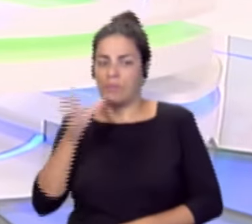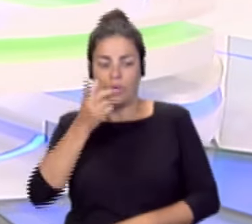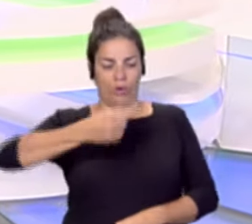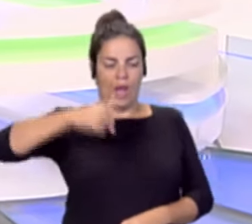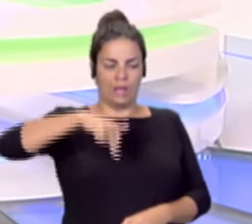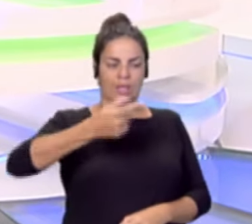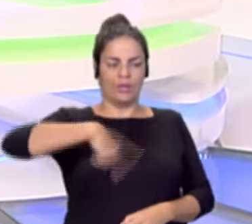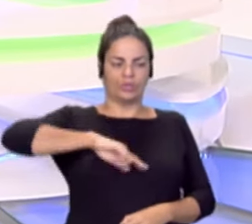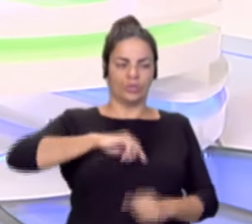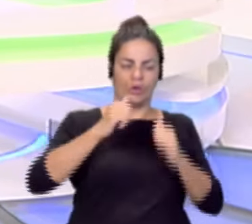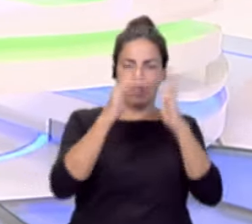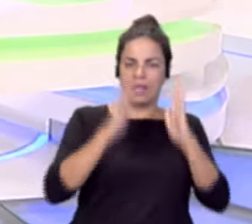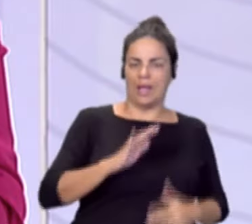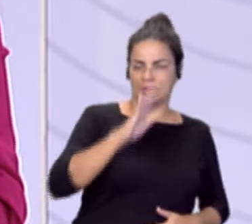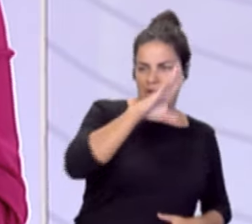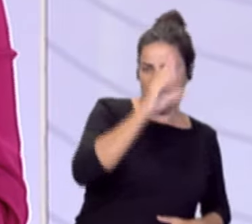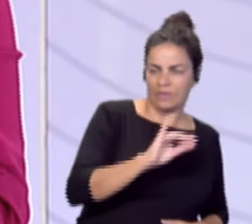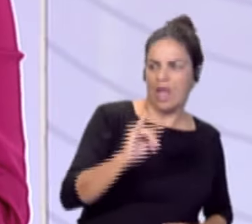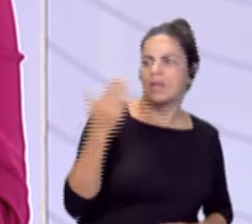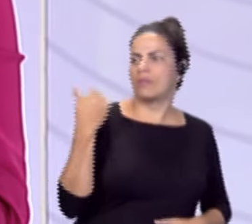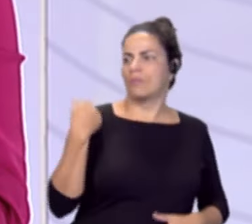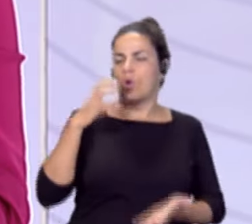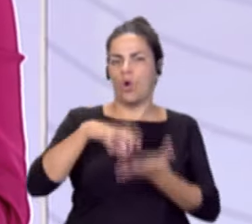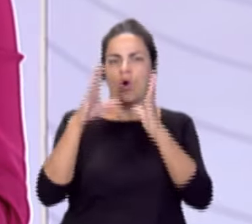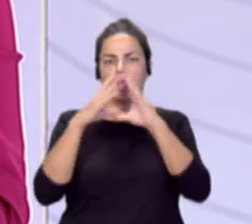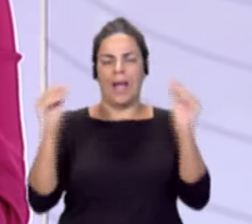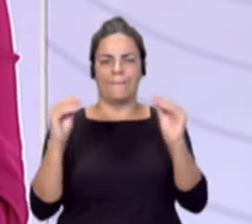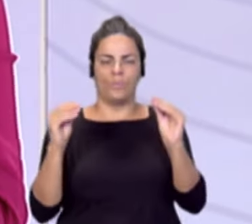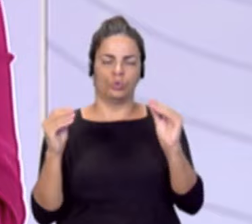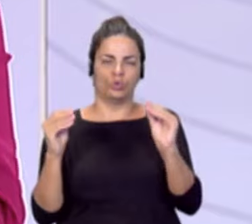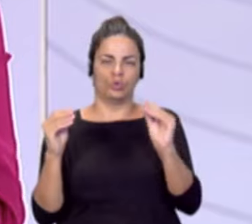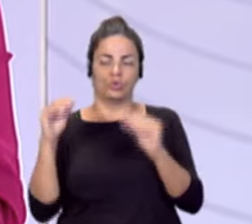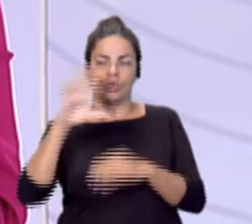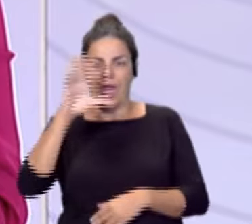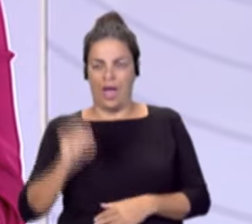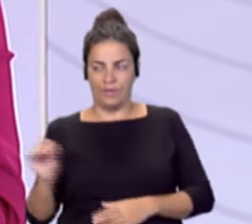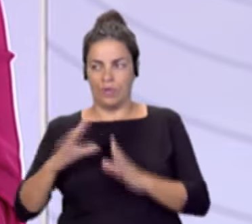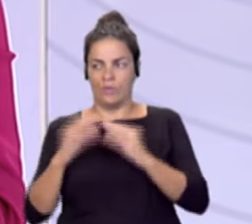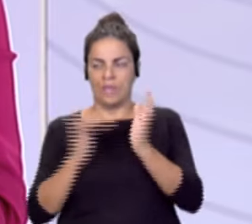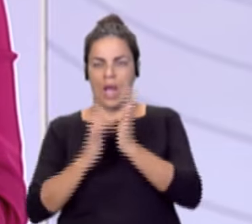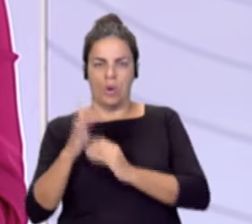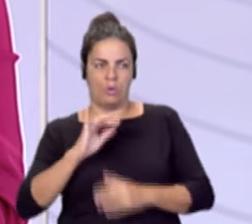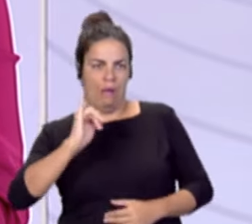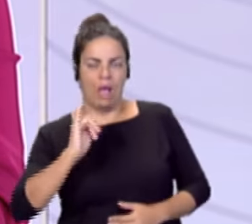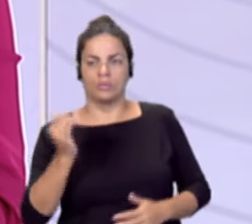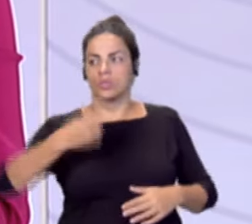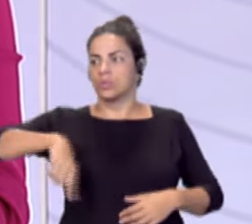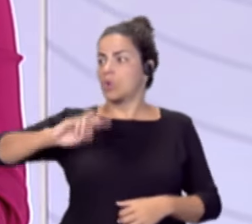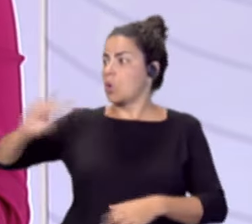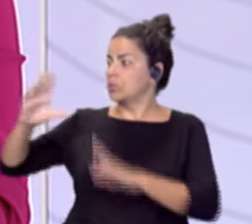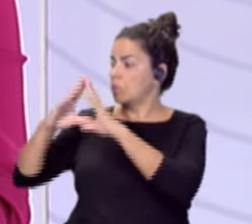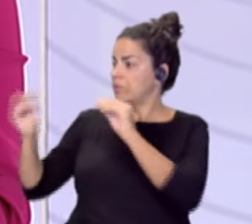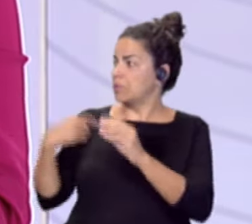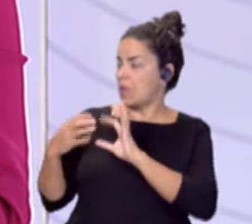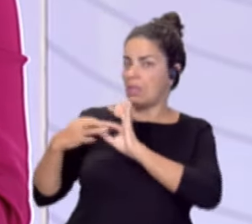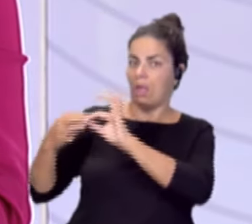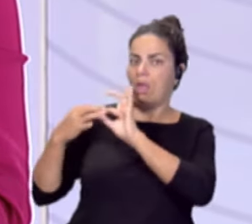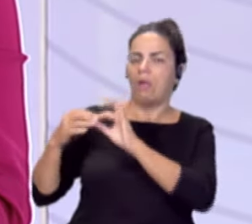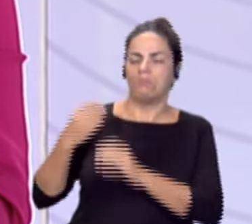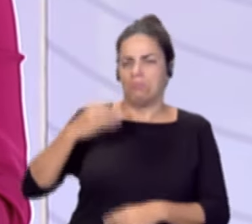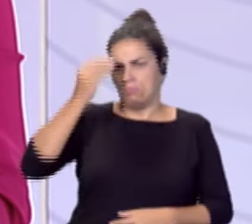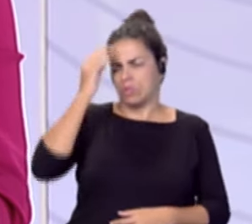hemos tenido el Campus África en la Universidad de La Laguna. Nosotros estrechar lazos con otras universidades me parece bien. Me parece que